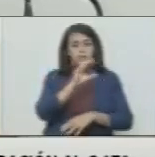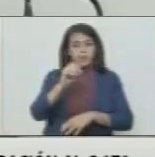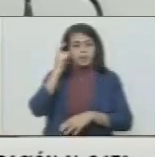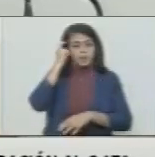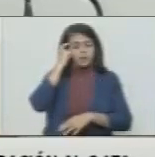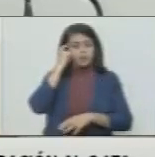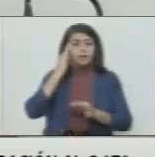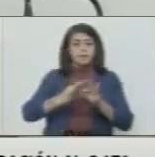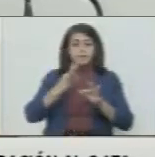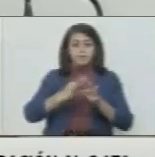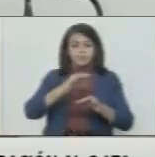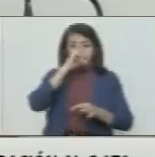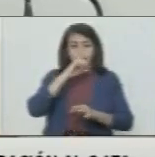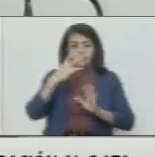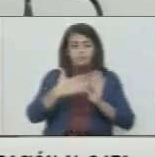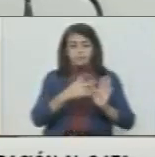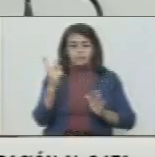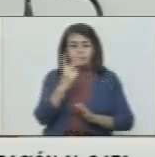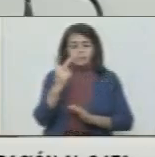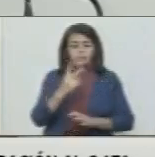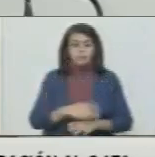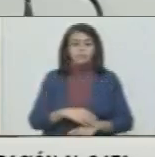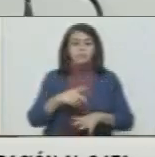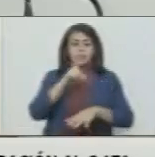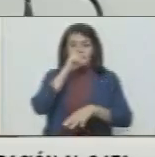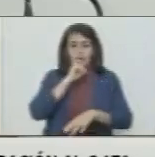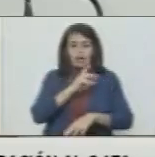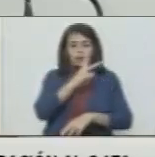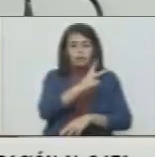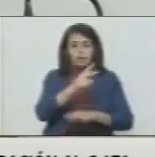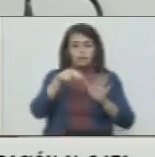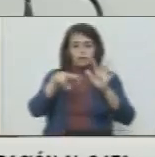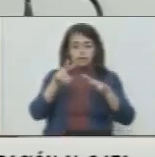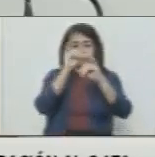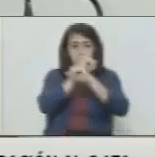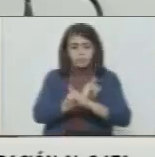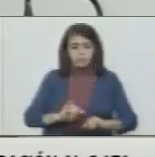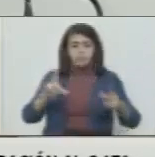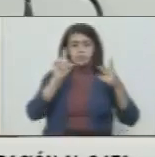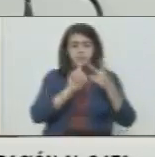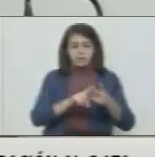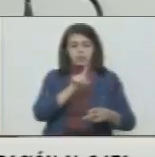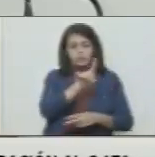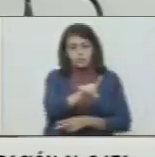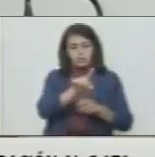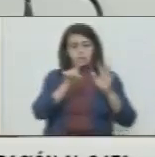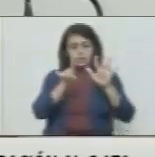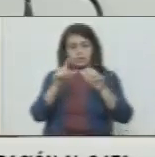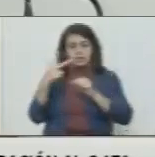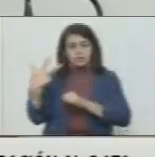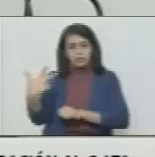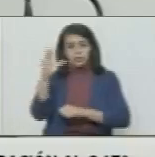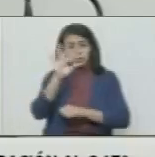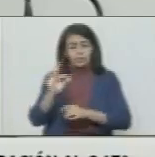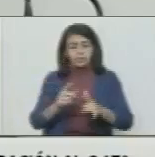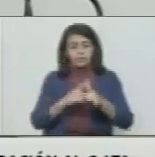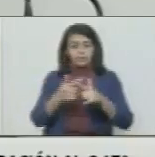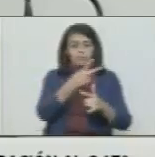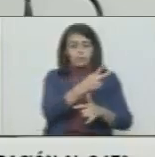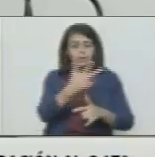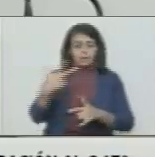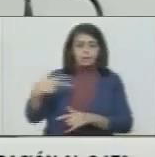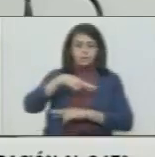a los 20 días del mes de septiembre de 2022, año 212 de la Independencia, 163 de la